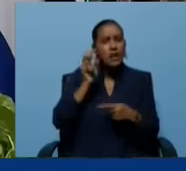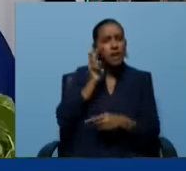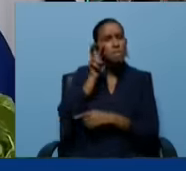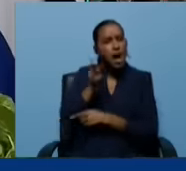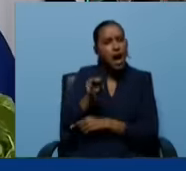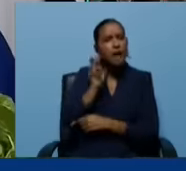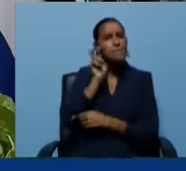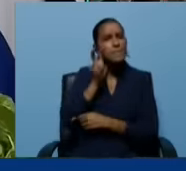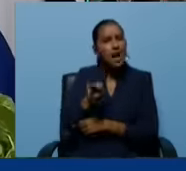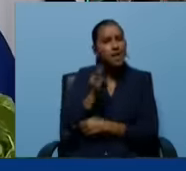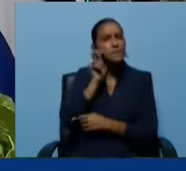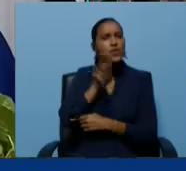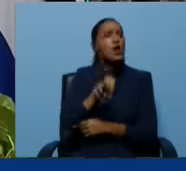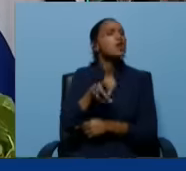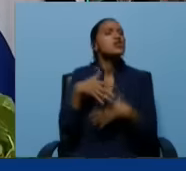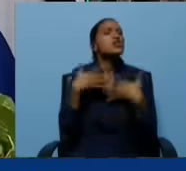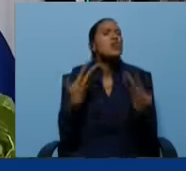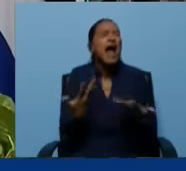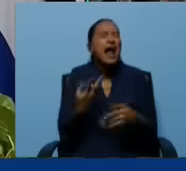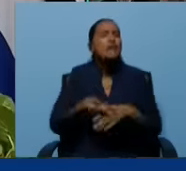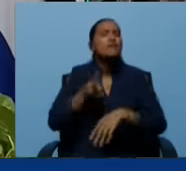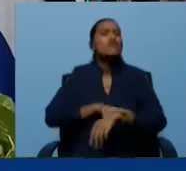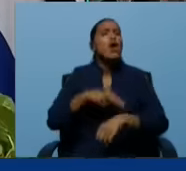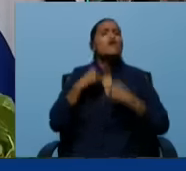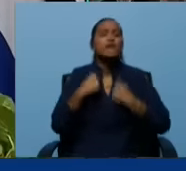en los medios de comunicación,